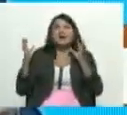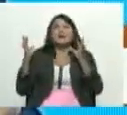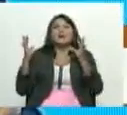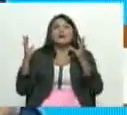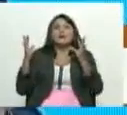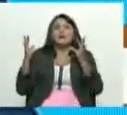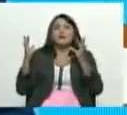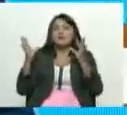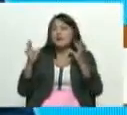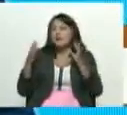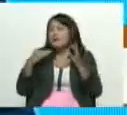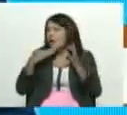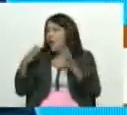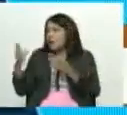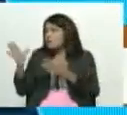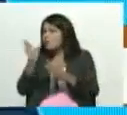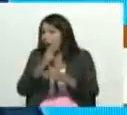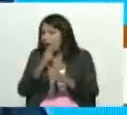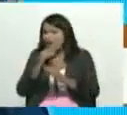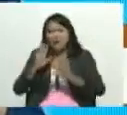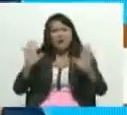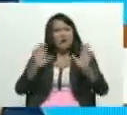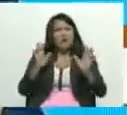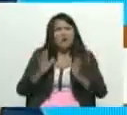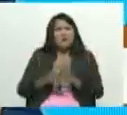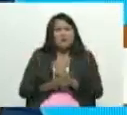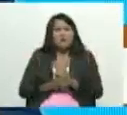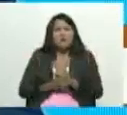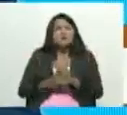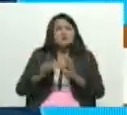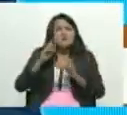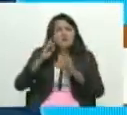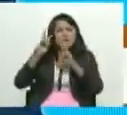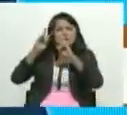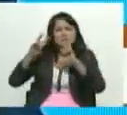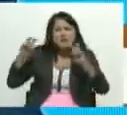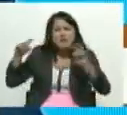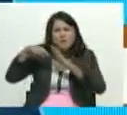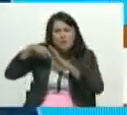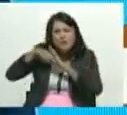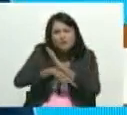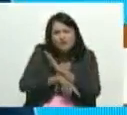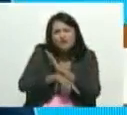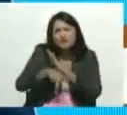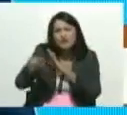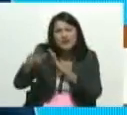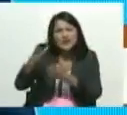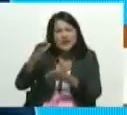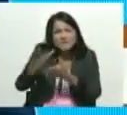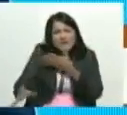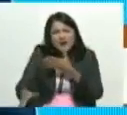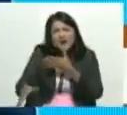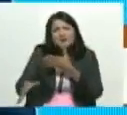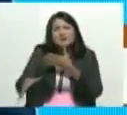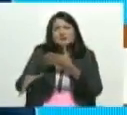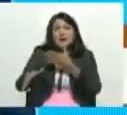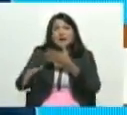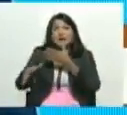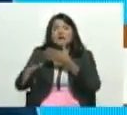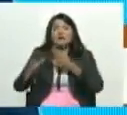inexistente sino en ir al origen de las cosas y yo creo que el origen de la batalla